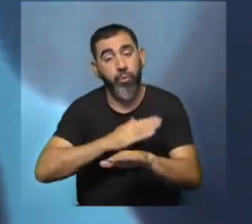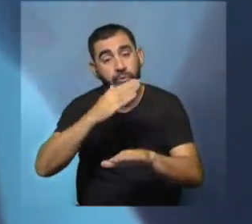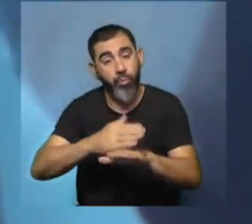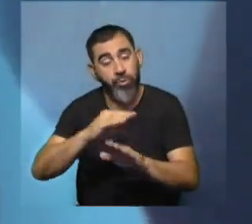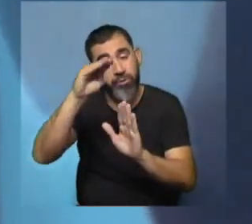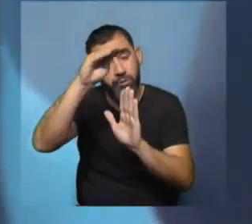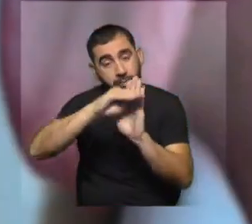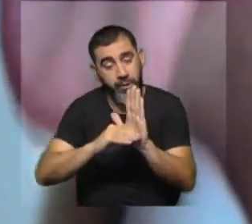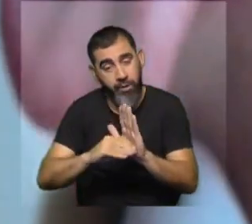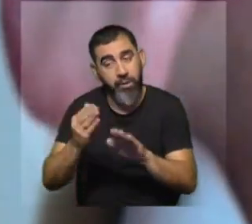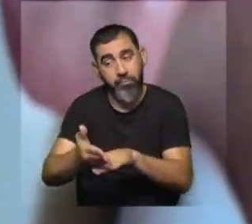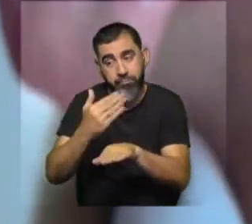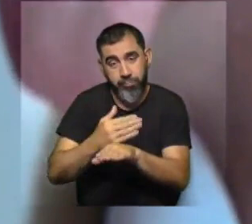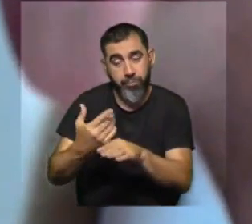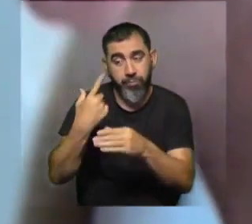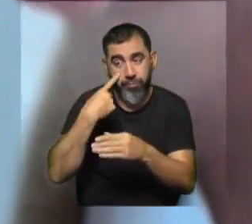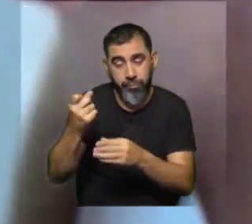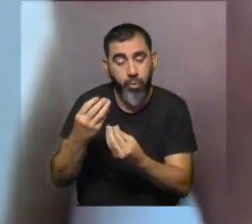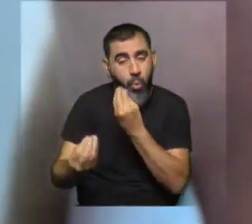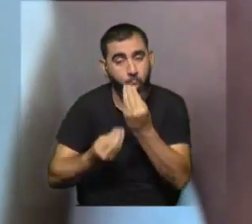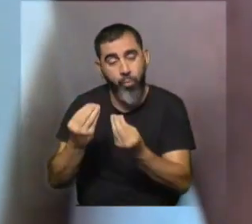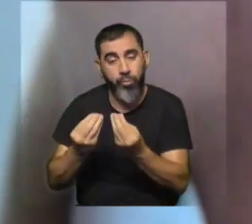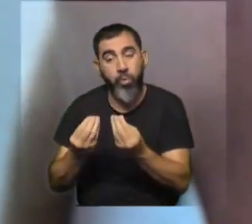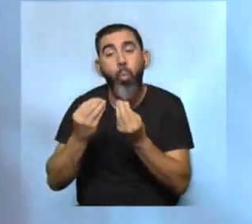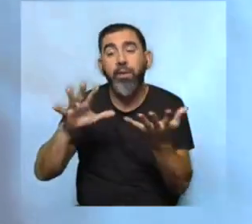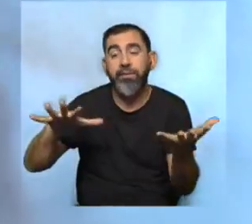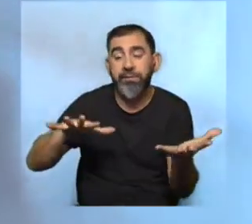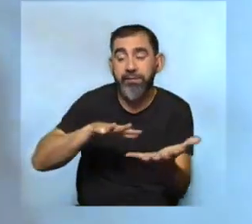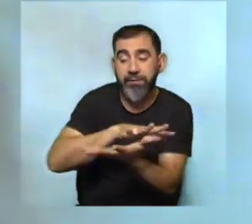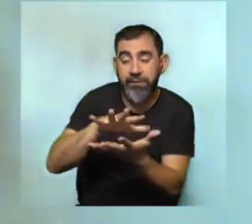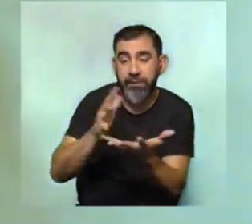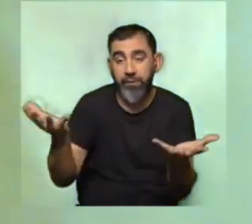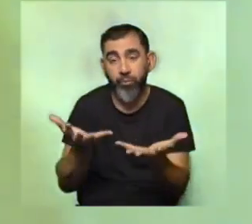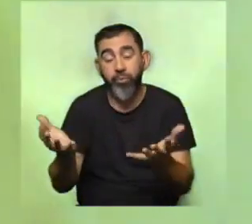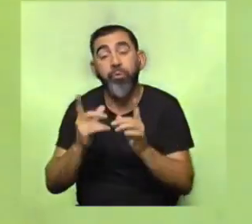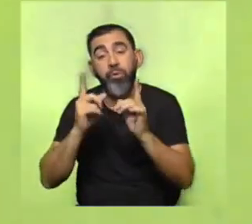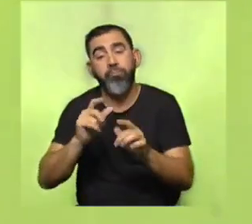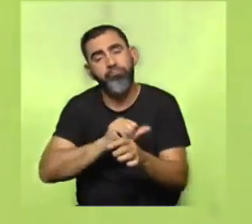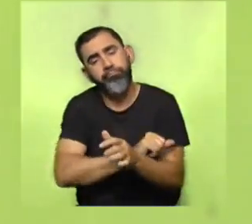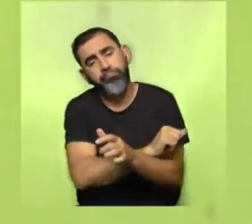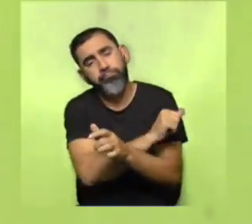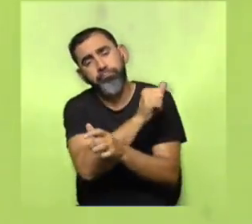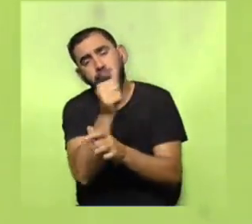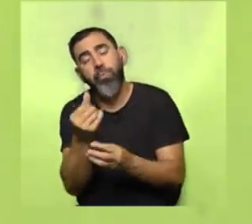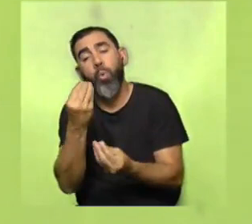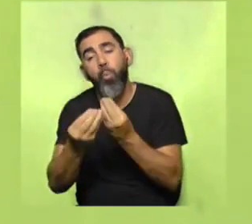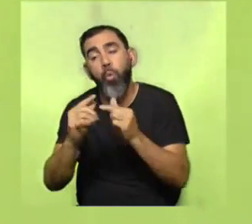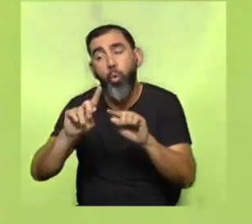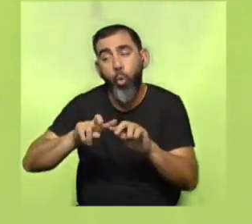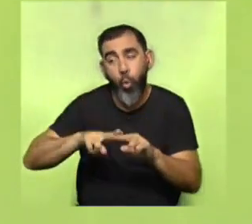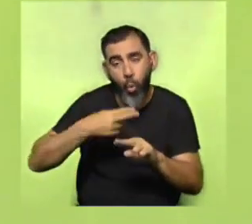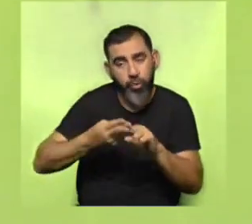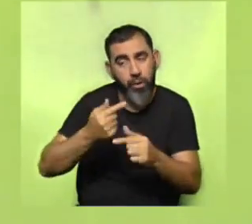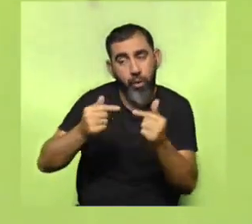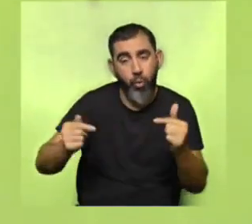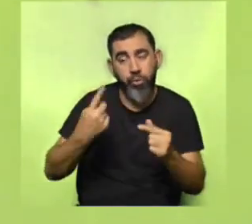medidas, mitigación, qué podemos o no hacer, cuál es el estado de situación actual y también para repasar, ¿no?, cómo hay cosas que se pueden repetir